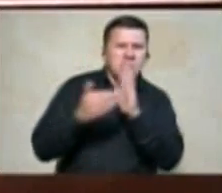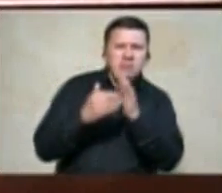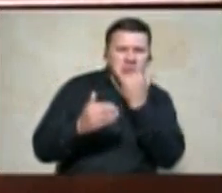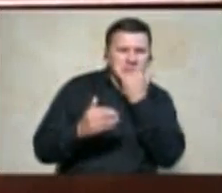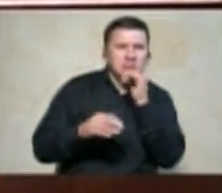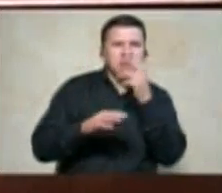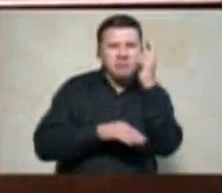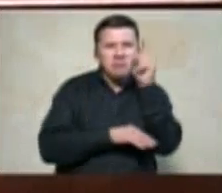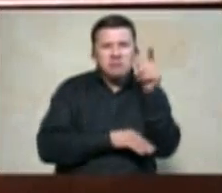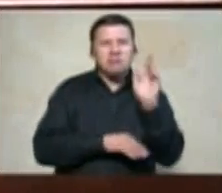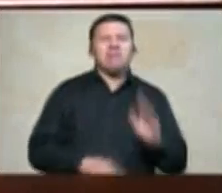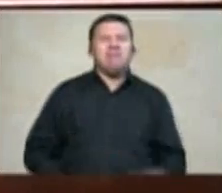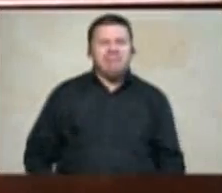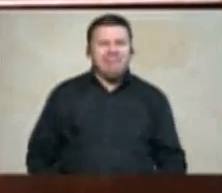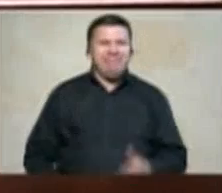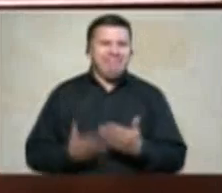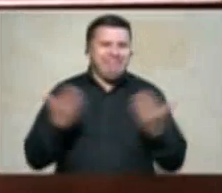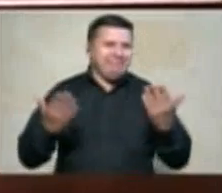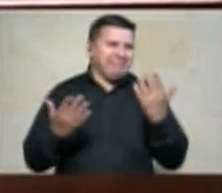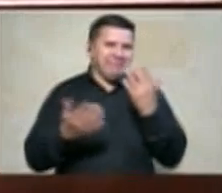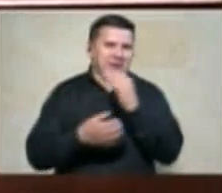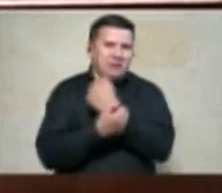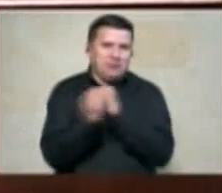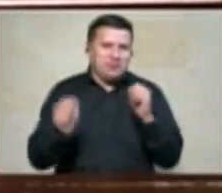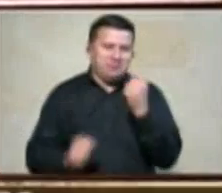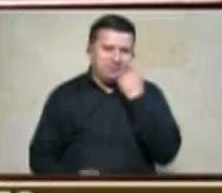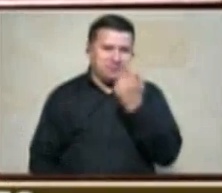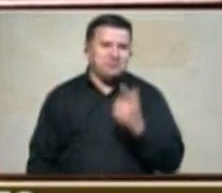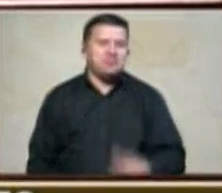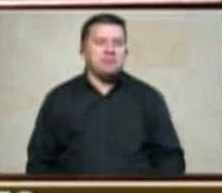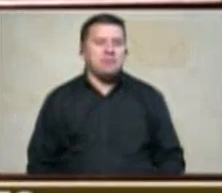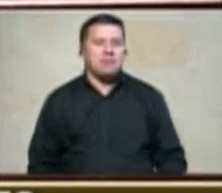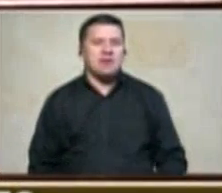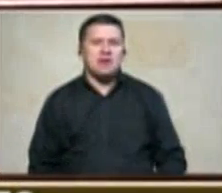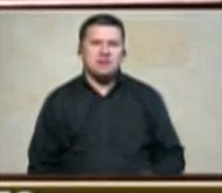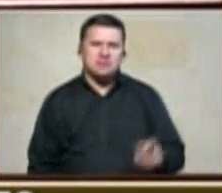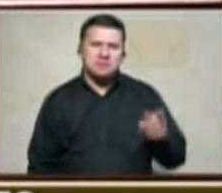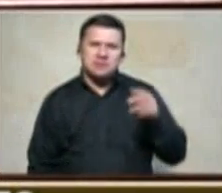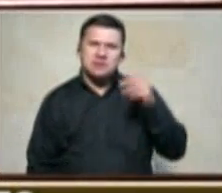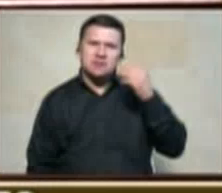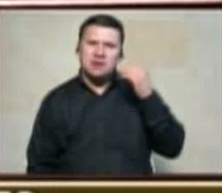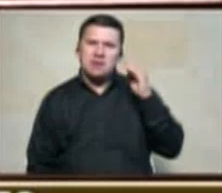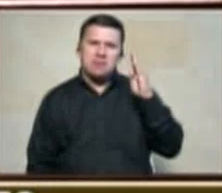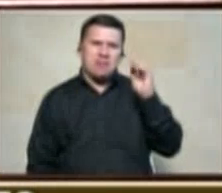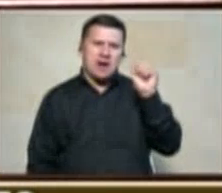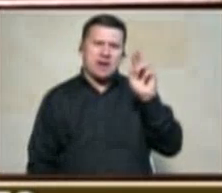que se les hacen. Tenemos un caso hasta absurdo, alias La Barbie,